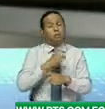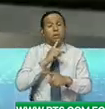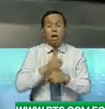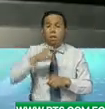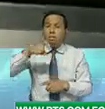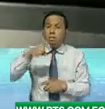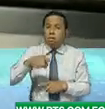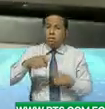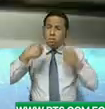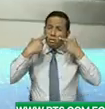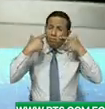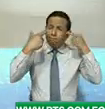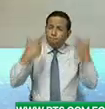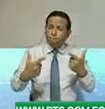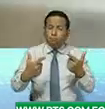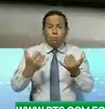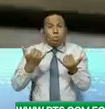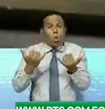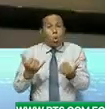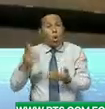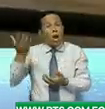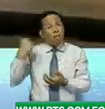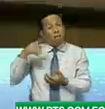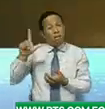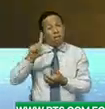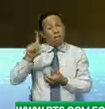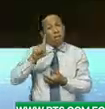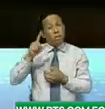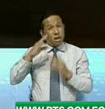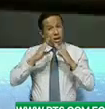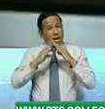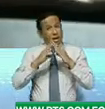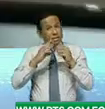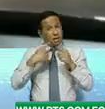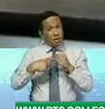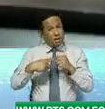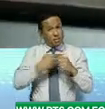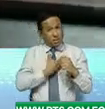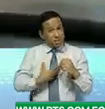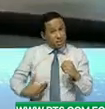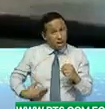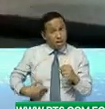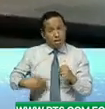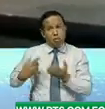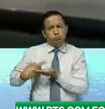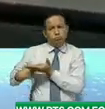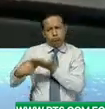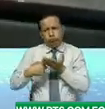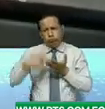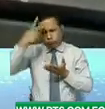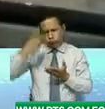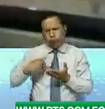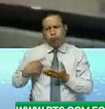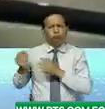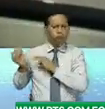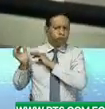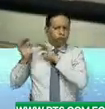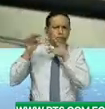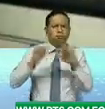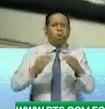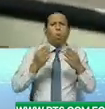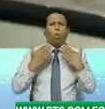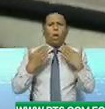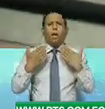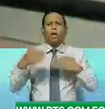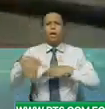Pues fue en una reunión efectuada el lunes en el Palacio de Carondelet que se tomó esta decisión, que los militares vuelvan a salir a las calles de Guayaquil. Y recordemos que